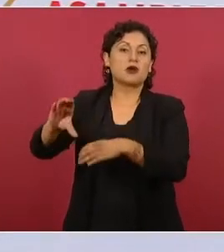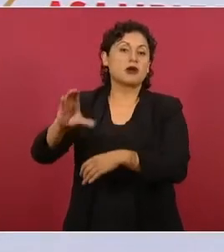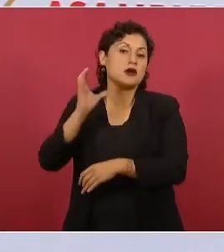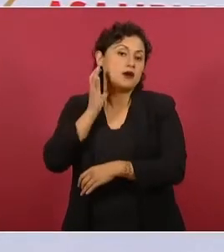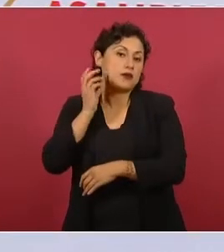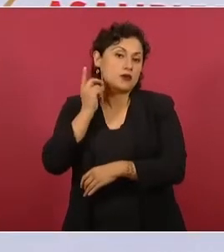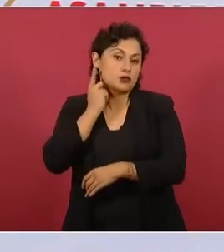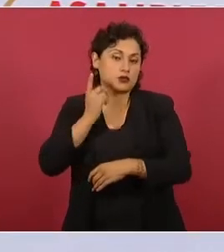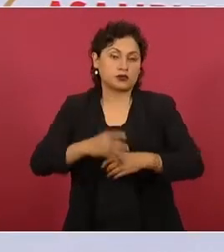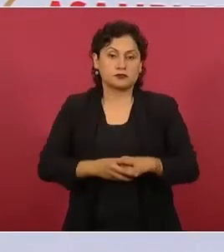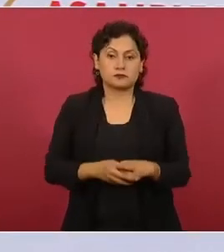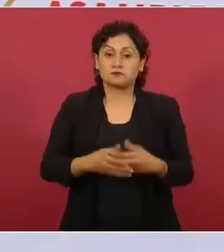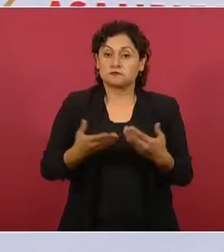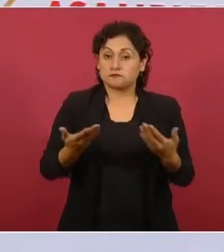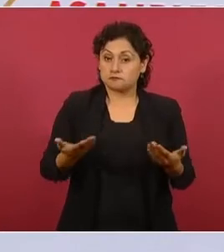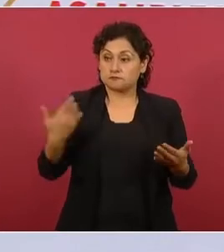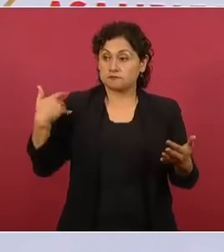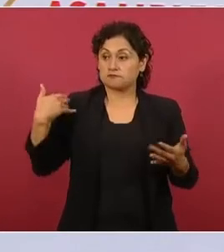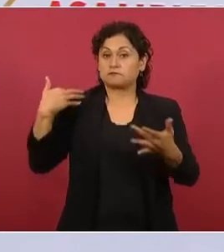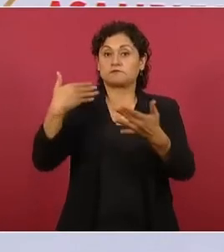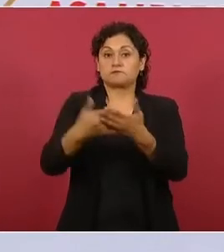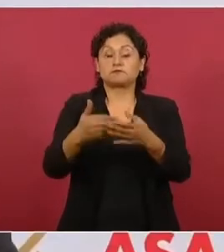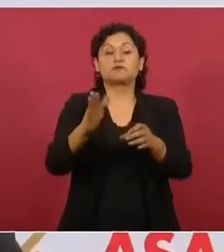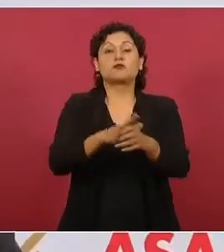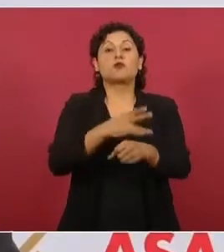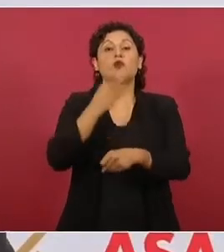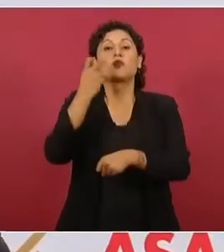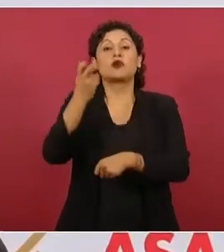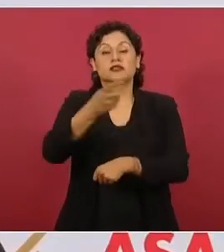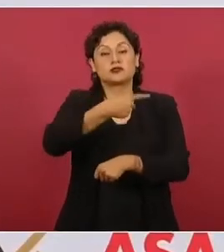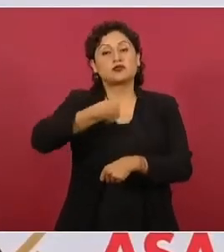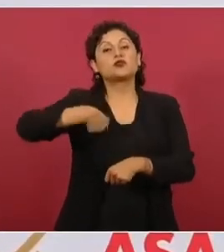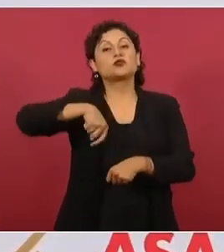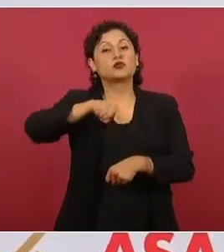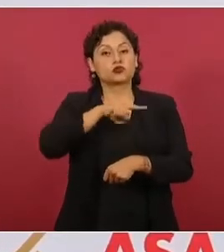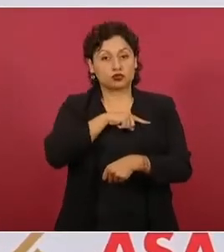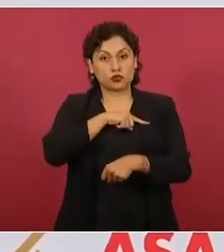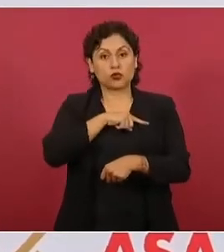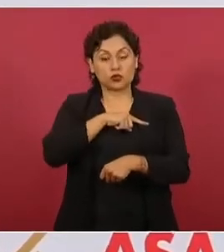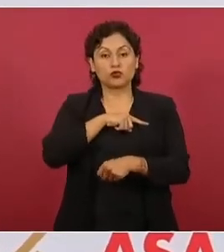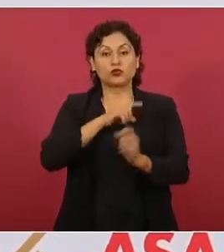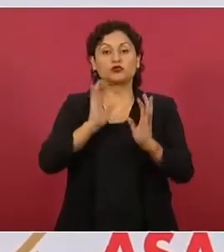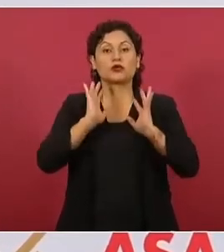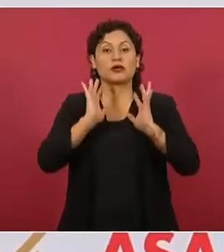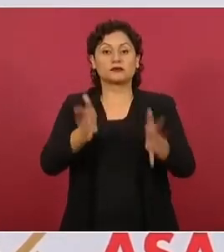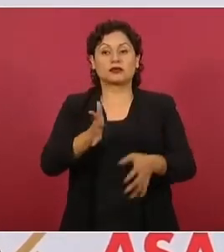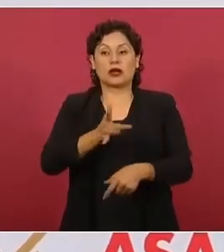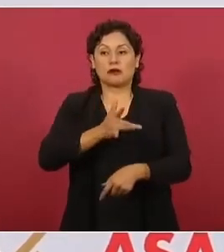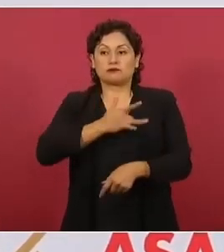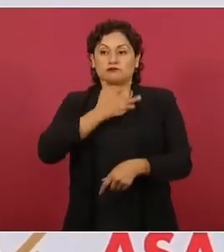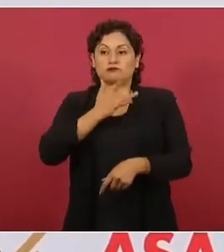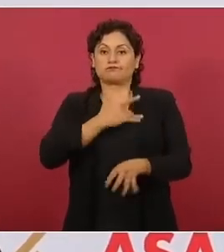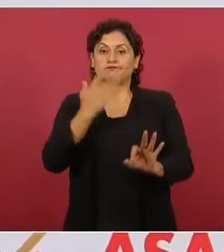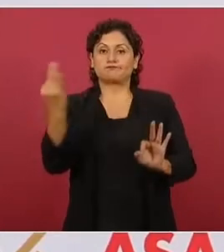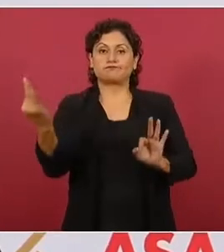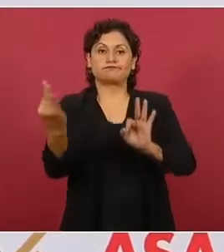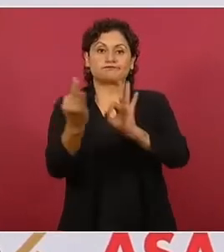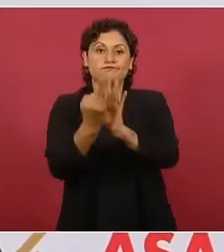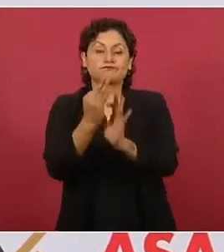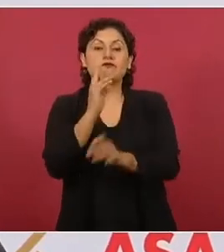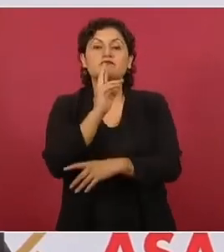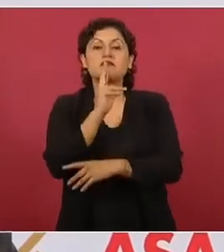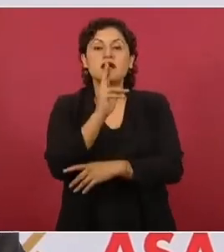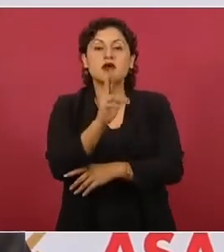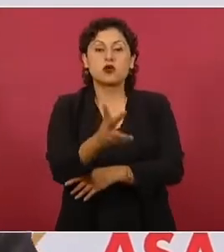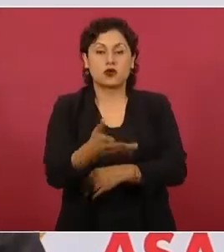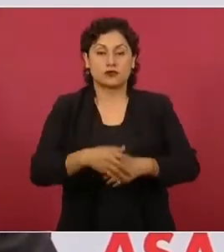esta, sin duda, la razón fundamental también de nuestro razonado optimismo ante el futuro inmediato, la